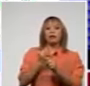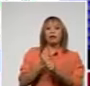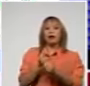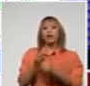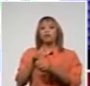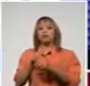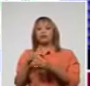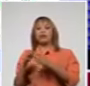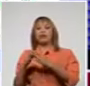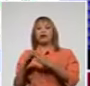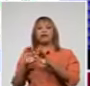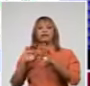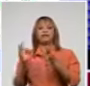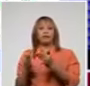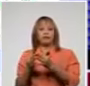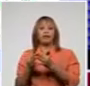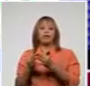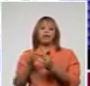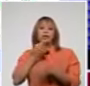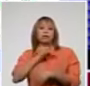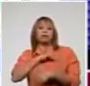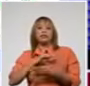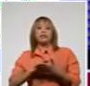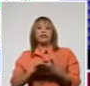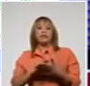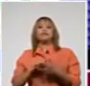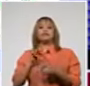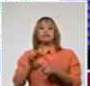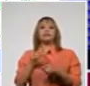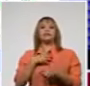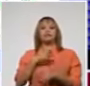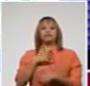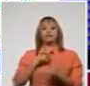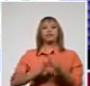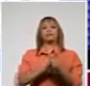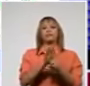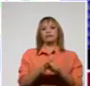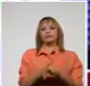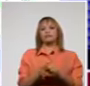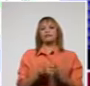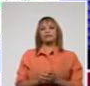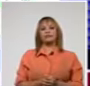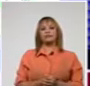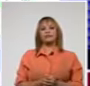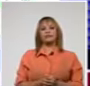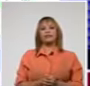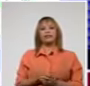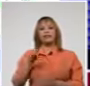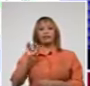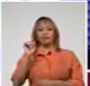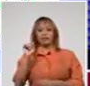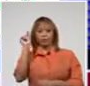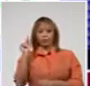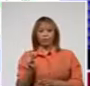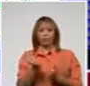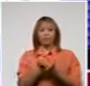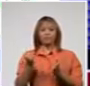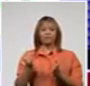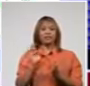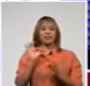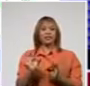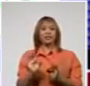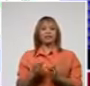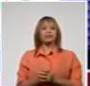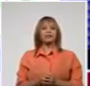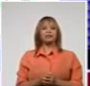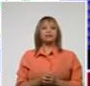pues no tenga síntomas. Puede ser una persona que curse la enfermedad de manera asintomática. De los 61 casos diagnosticados, y esta también es